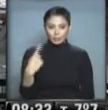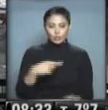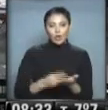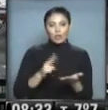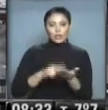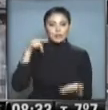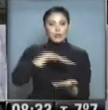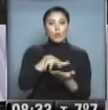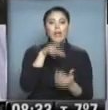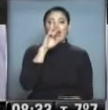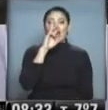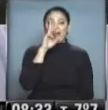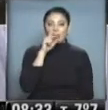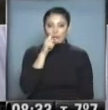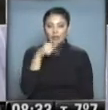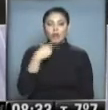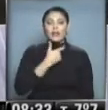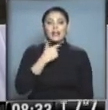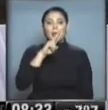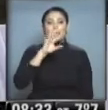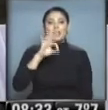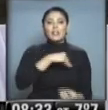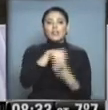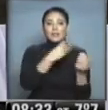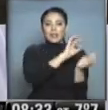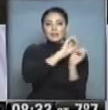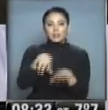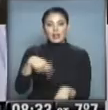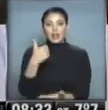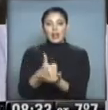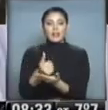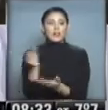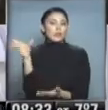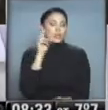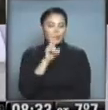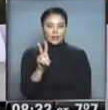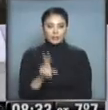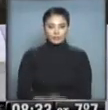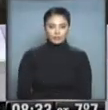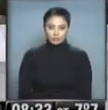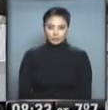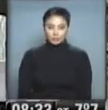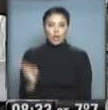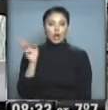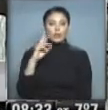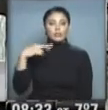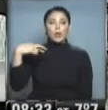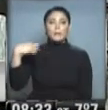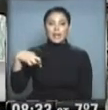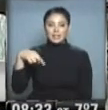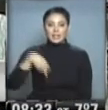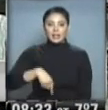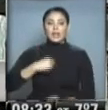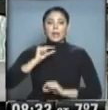Volvemos en vivo a Almagro, donde quieren desalojar a 20 familias. Laura Maiocchi, te escuchamos. Roberto, Patricia,